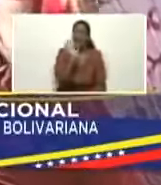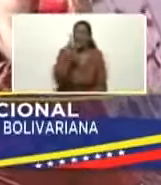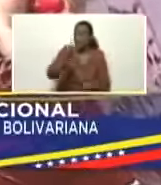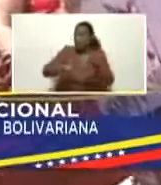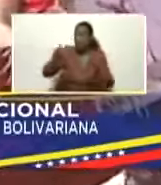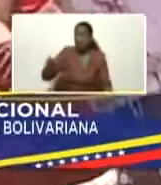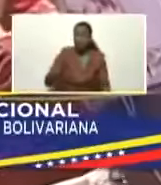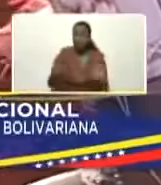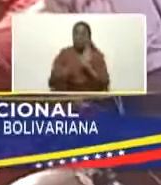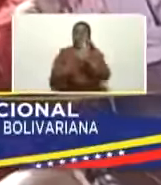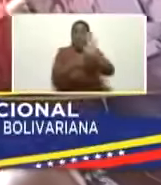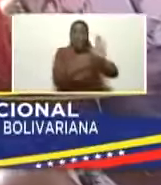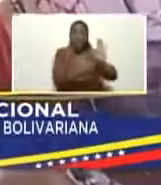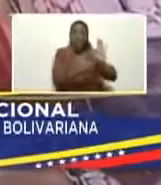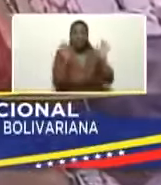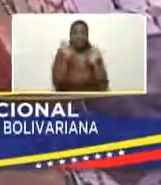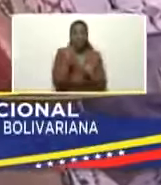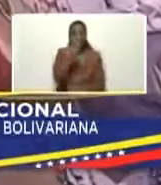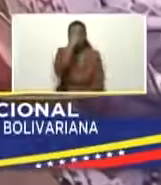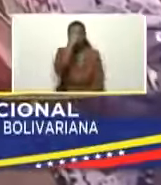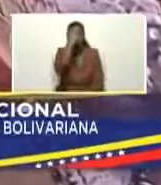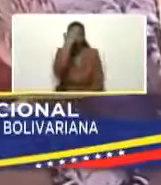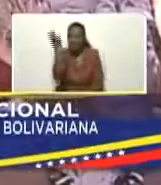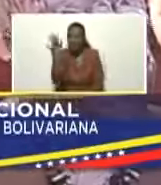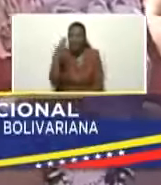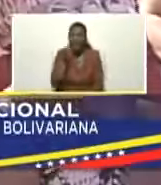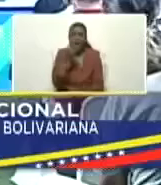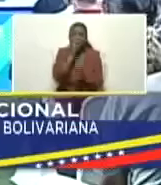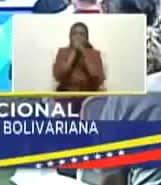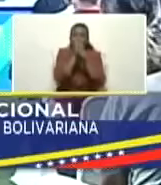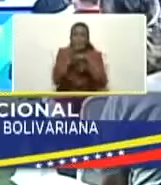Y para muestra un botón. Nadie sabía que yo venía hoy a Otucupita.